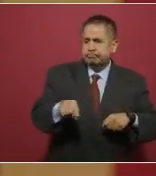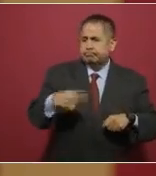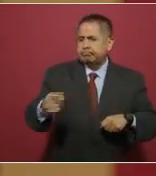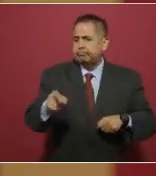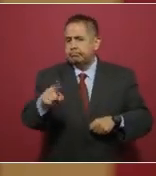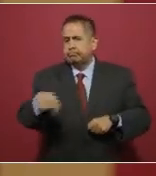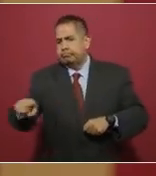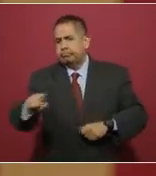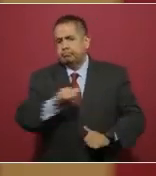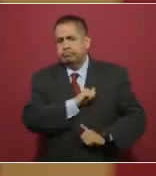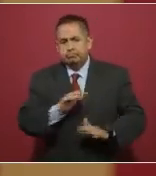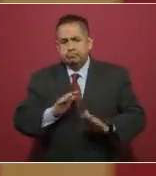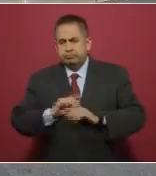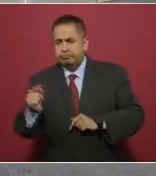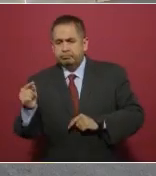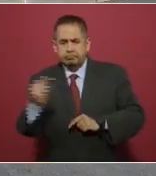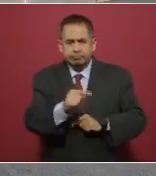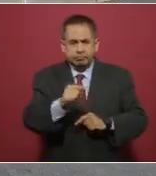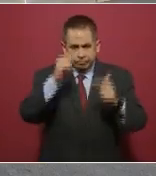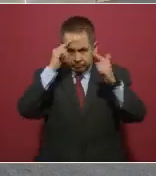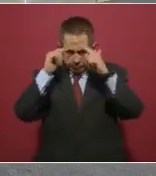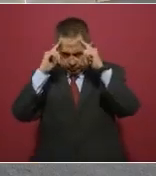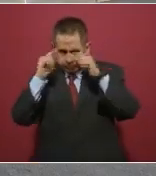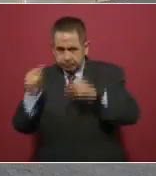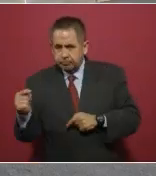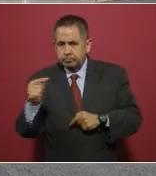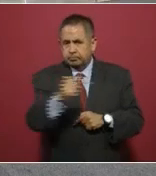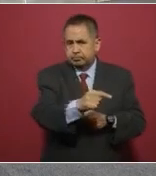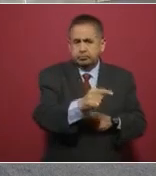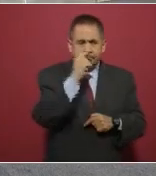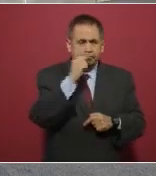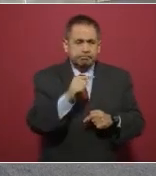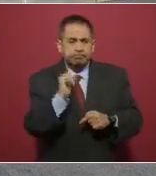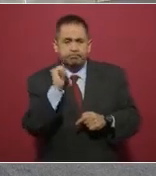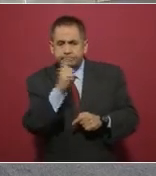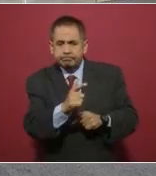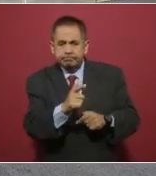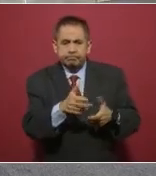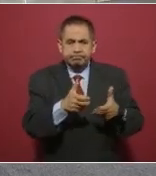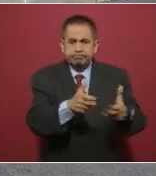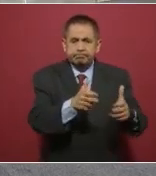del Ejército, de la Marina en